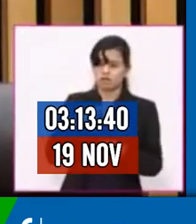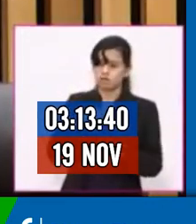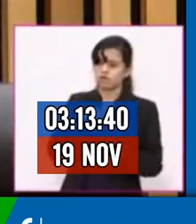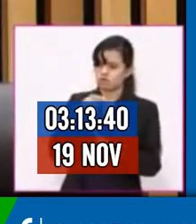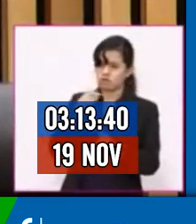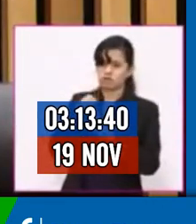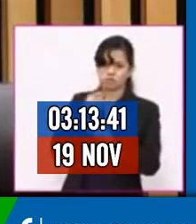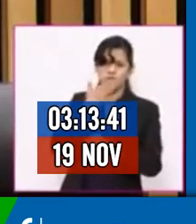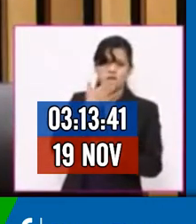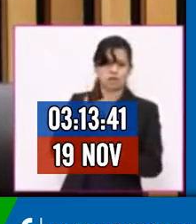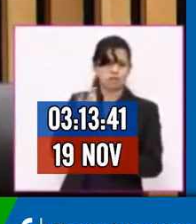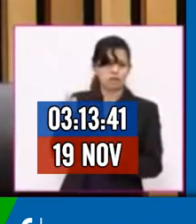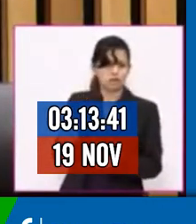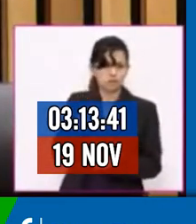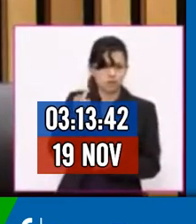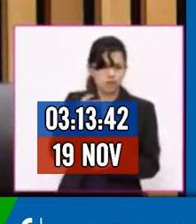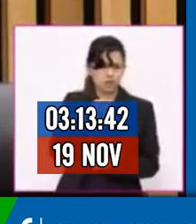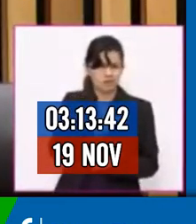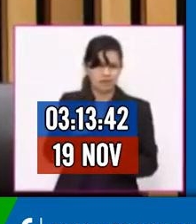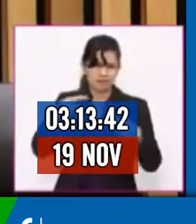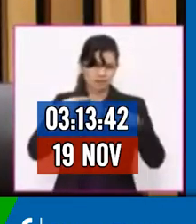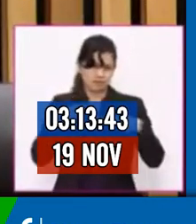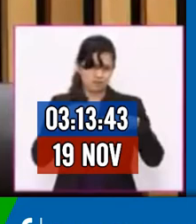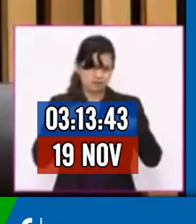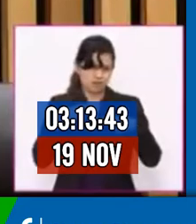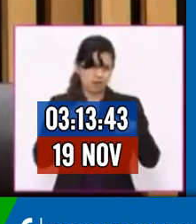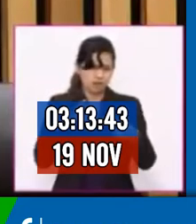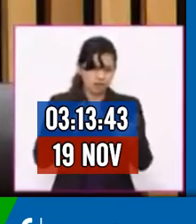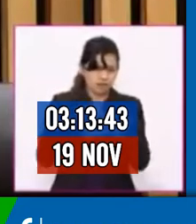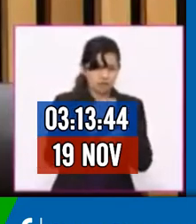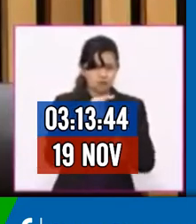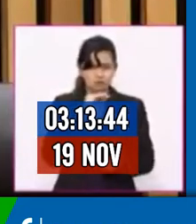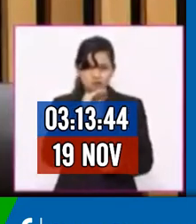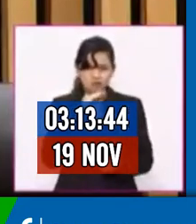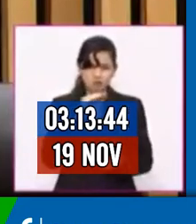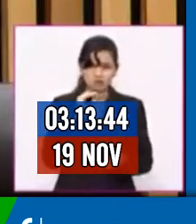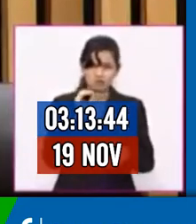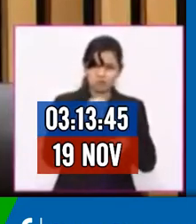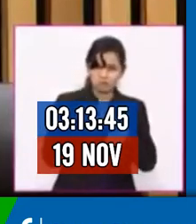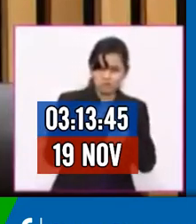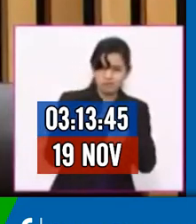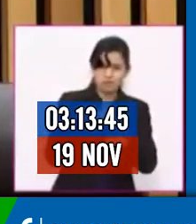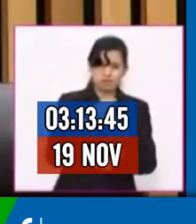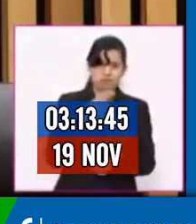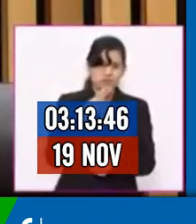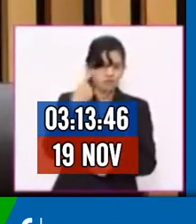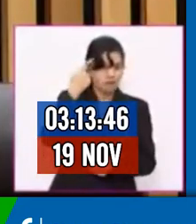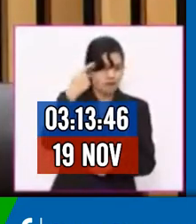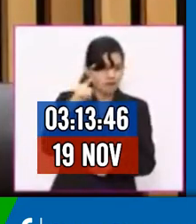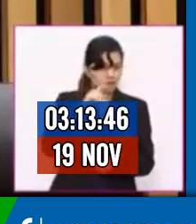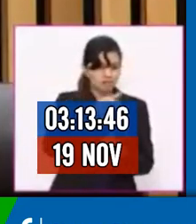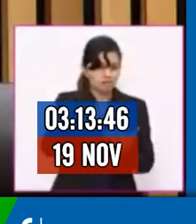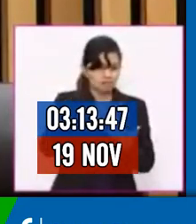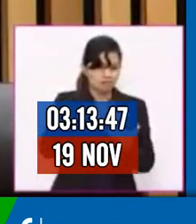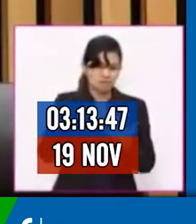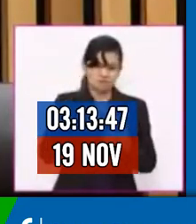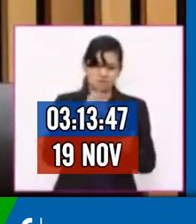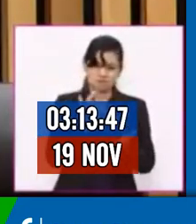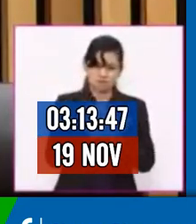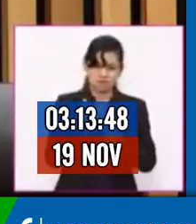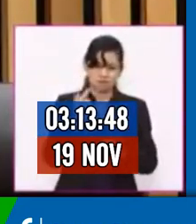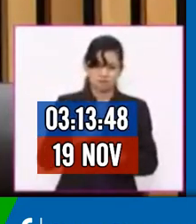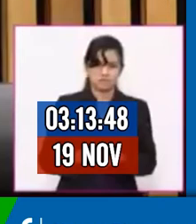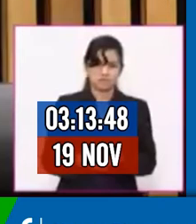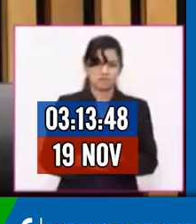presentar apoyos fraudulentos. Y creo que parte del descrédito de la política se alimenta